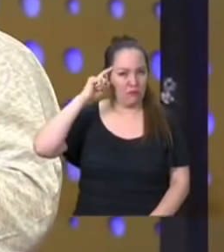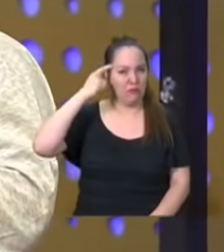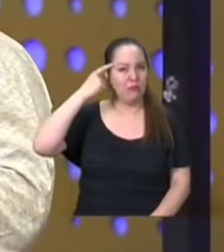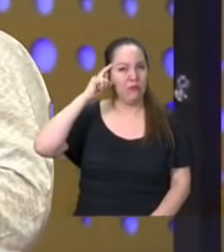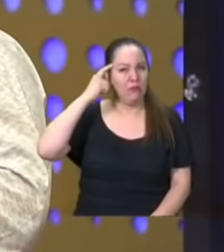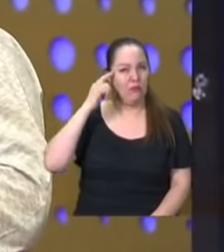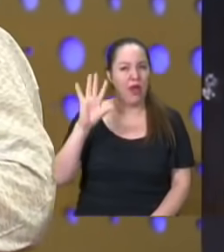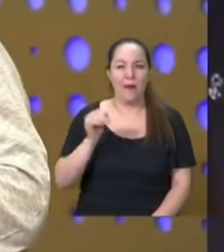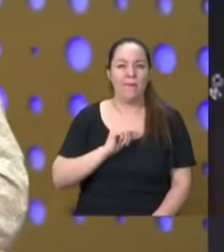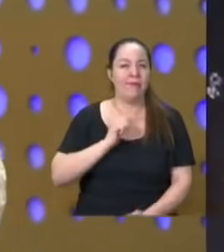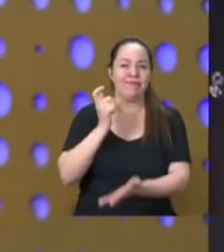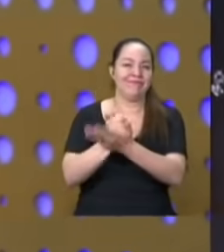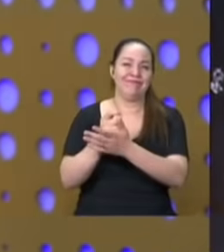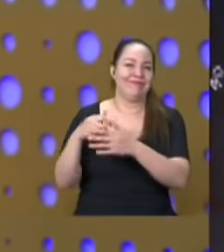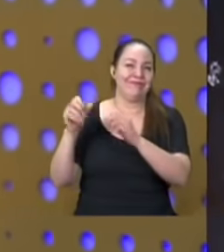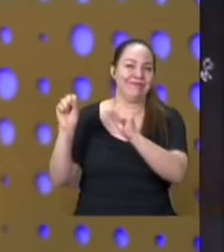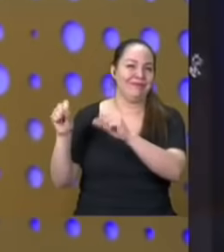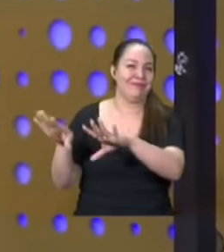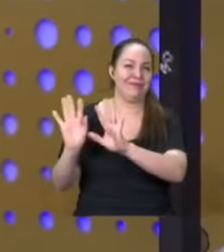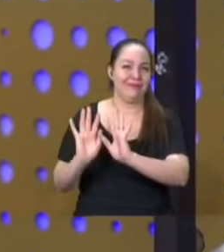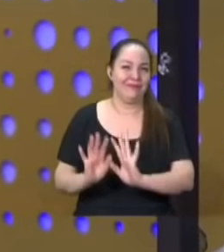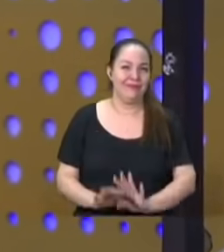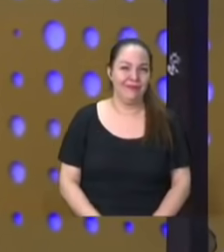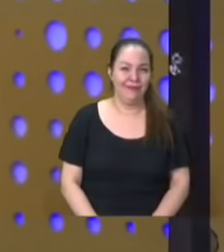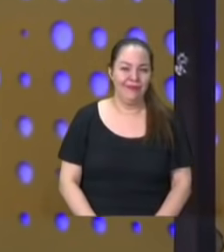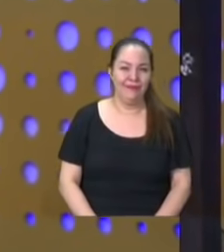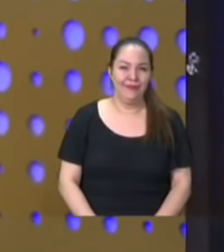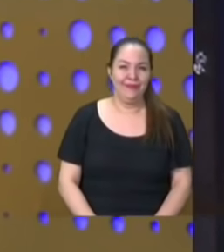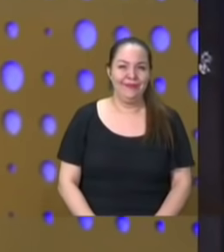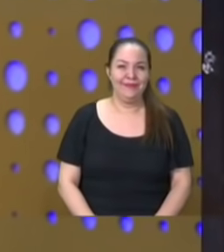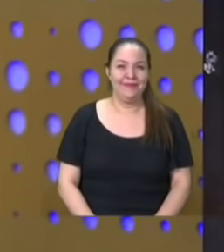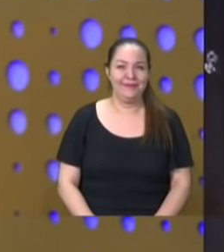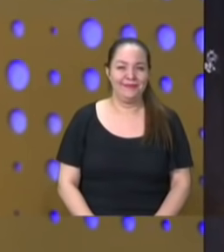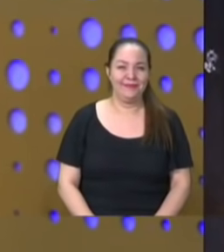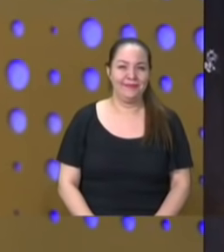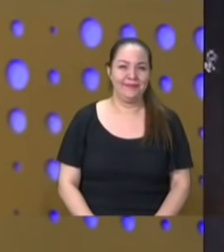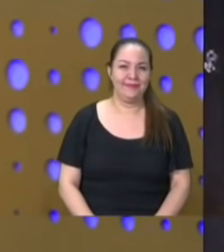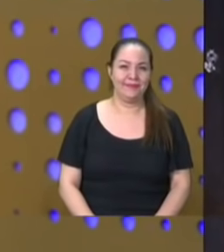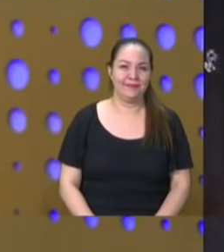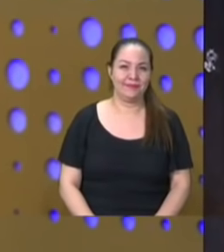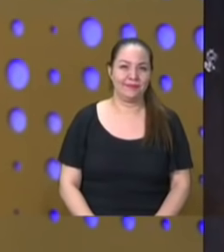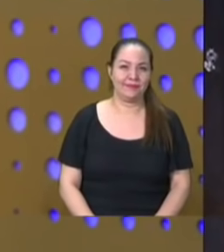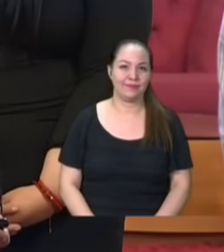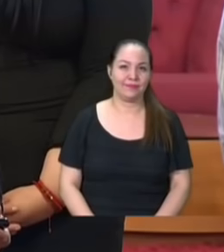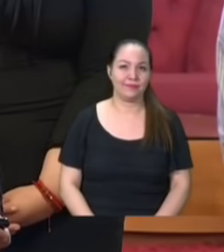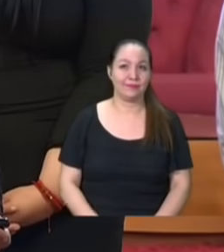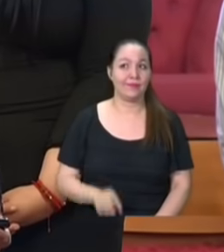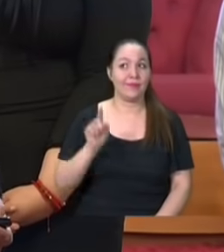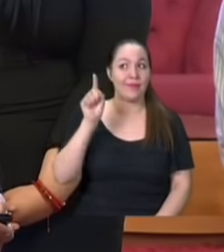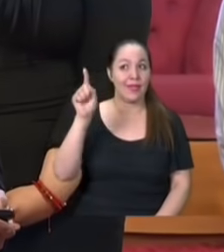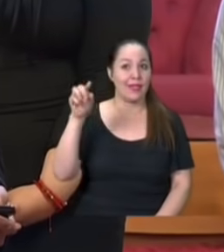sabe? Bueno, entonces márquele con el suyo para que le conteste y ahorita me la pasa. Imelda.